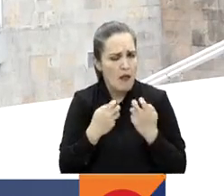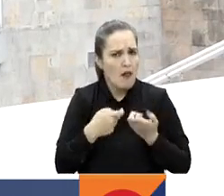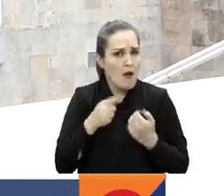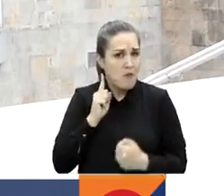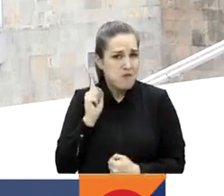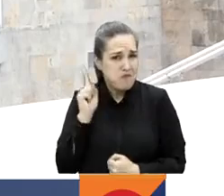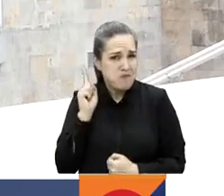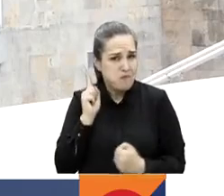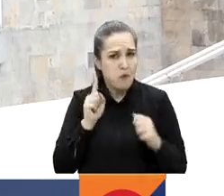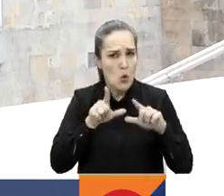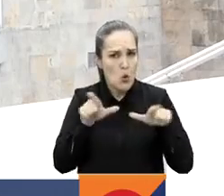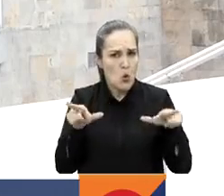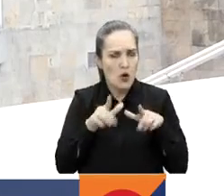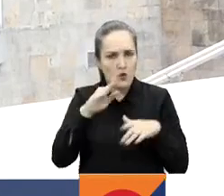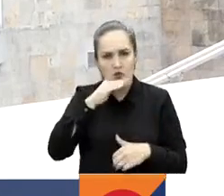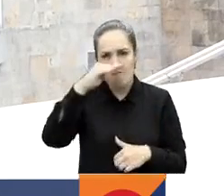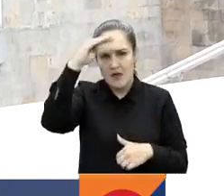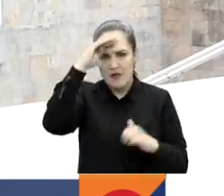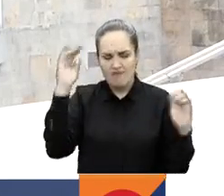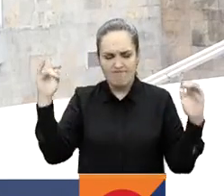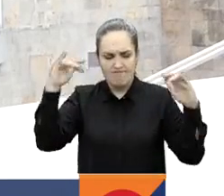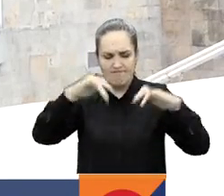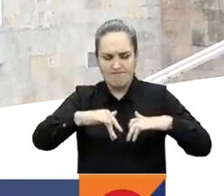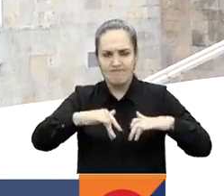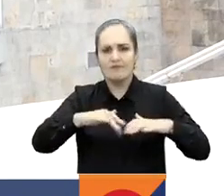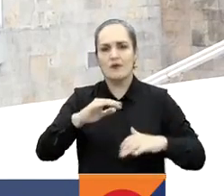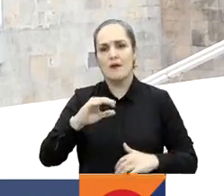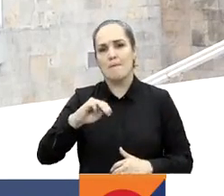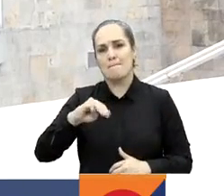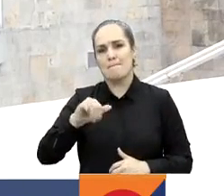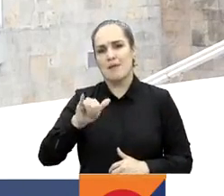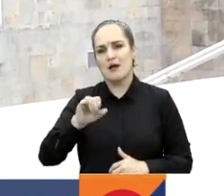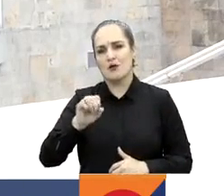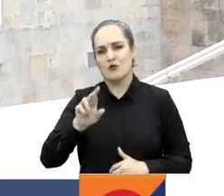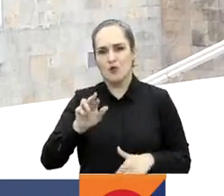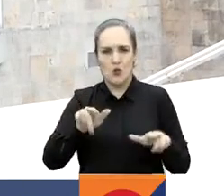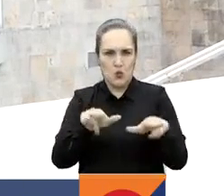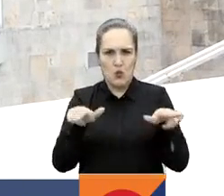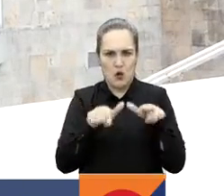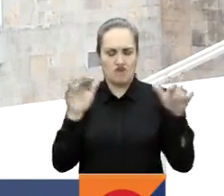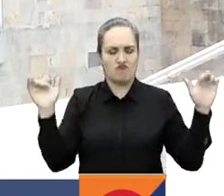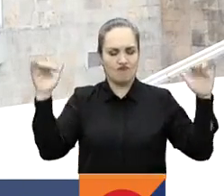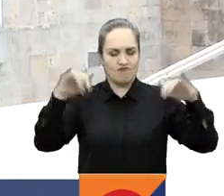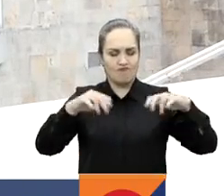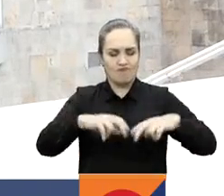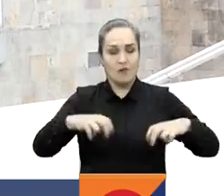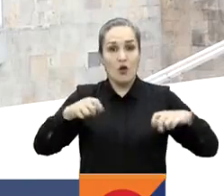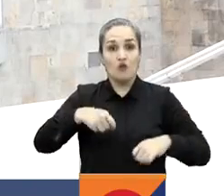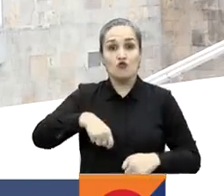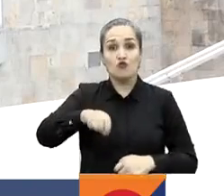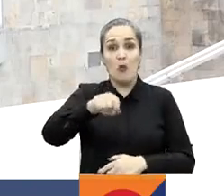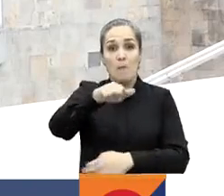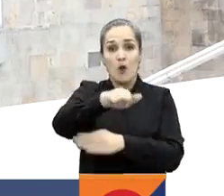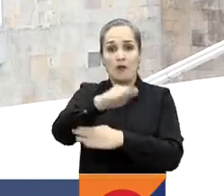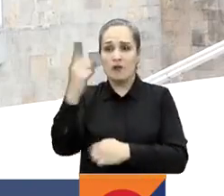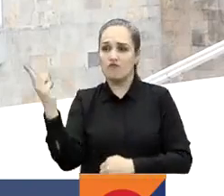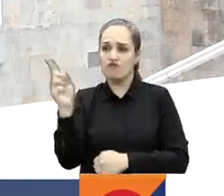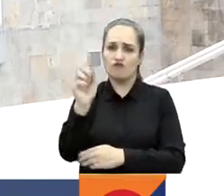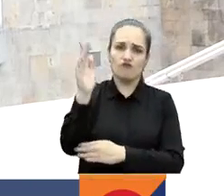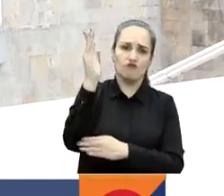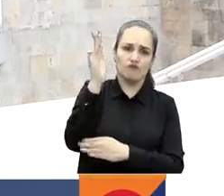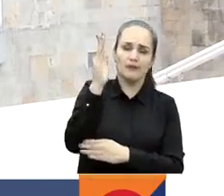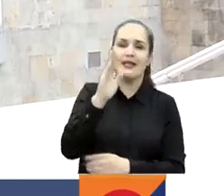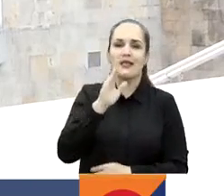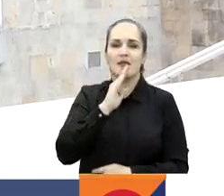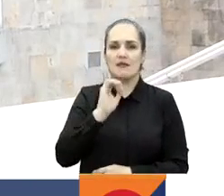reunidos aquí en el Centro de Convenciones Plaza Mayor. Durante la tarde habrá intervención del senador Iván Cepeda, que va a conversar con todo el